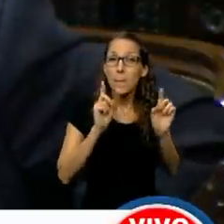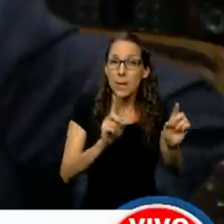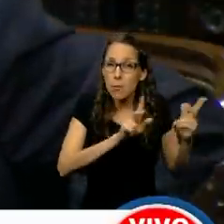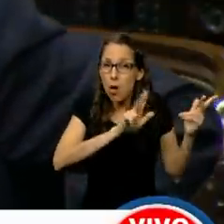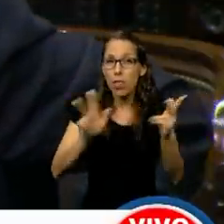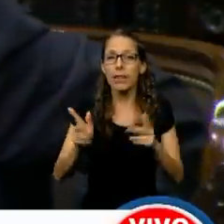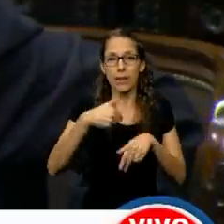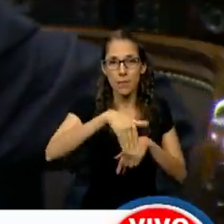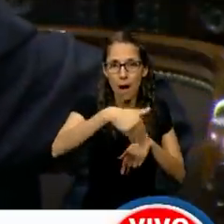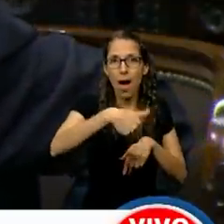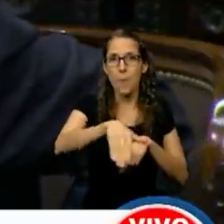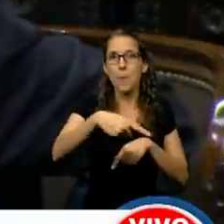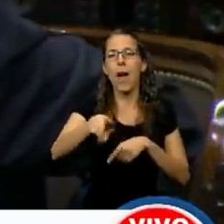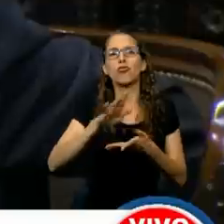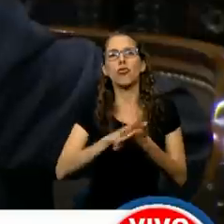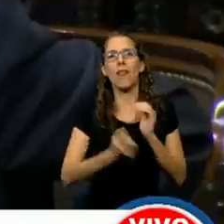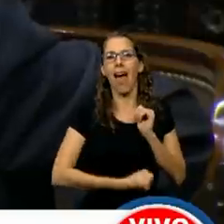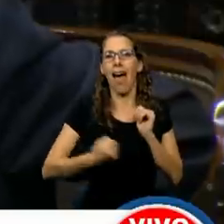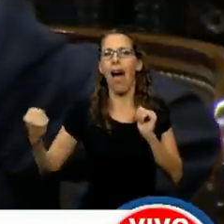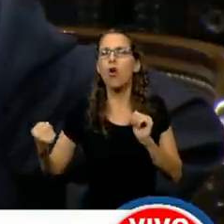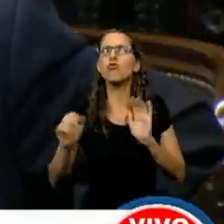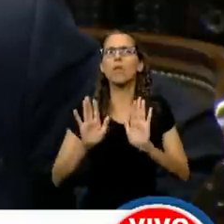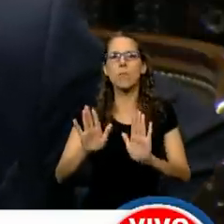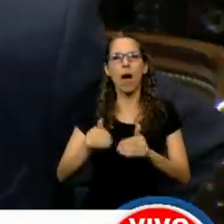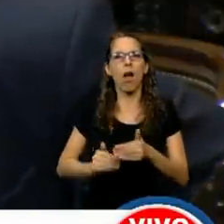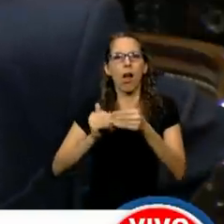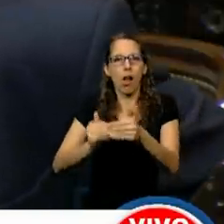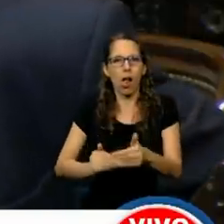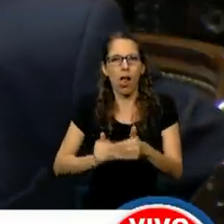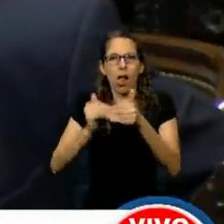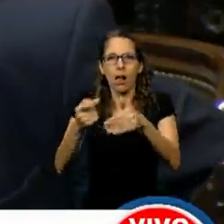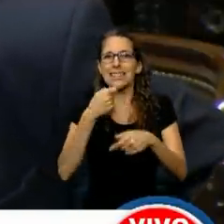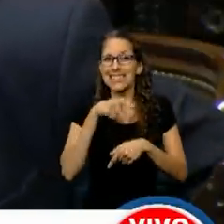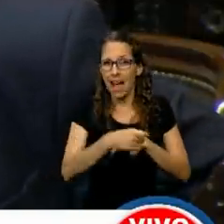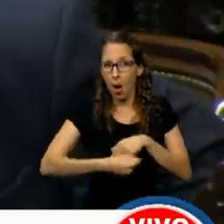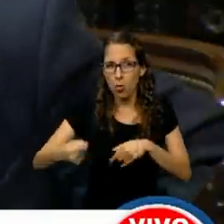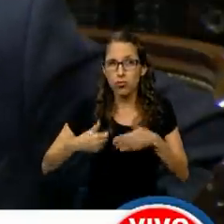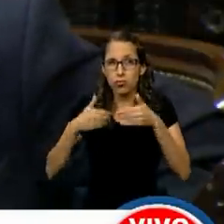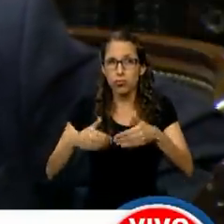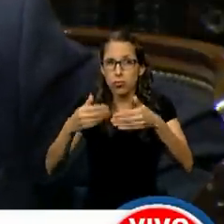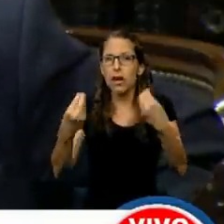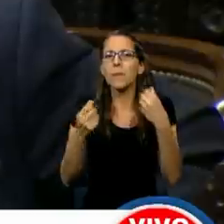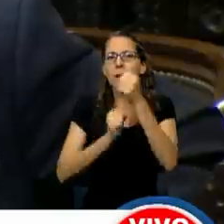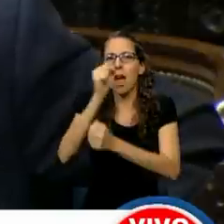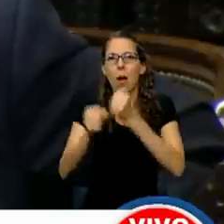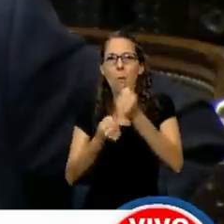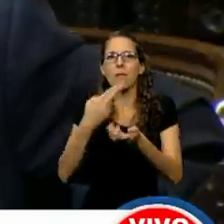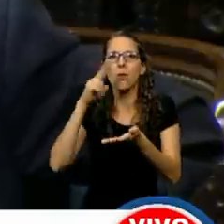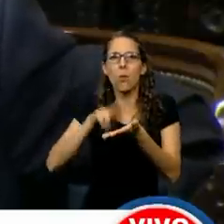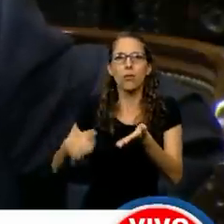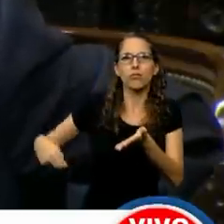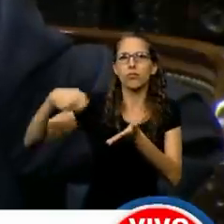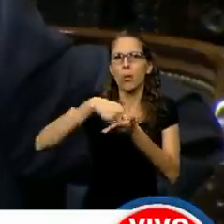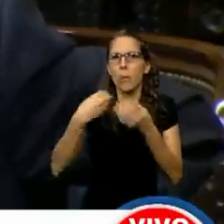postergar la aplicación del ajuste impositivo por inflación eso lleva a que las empresas paguen impuestos por ganancias que no